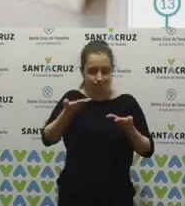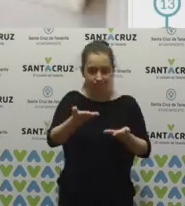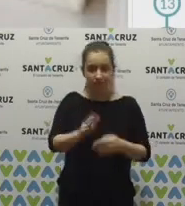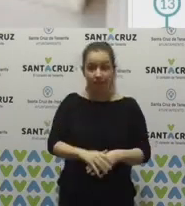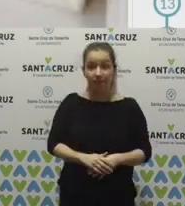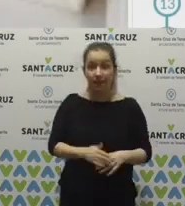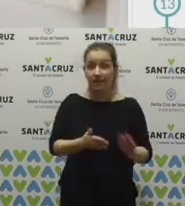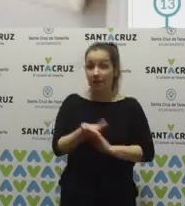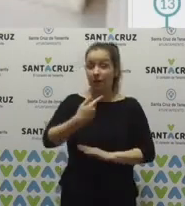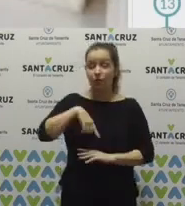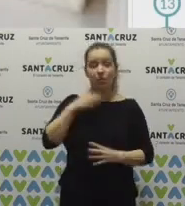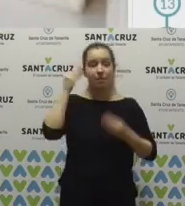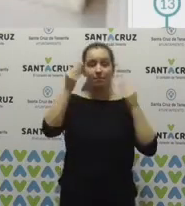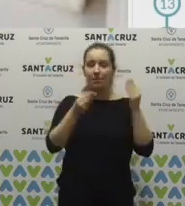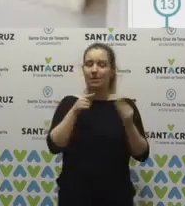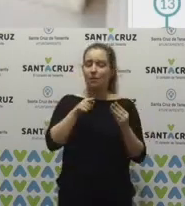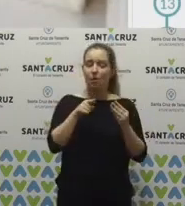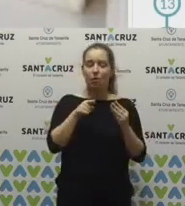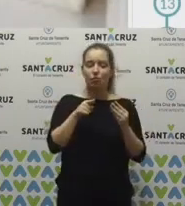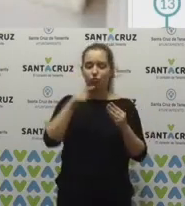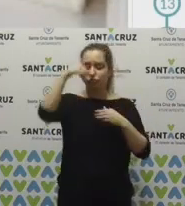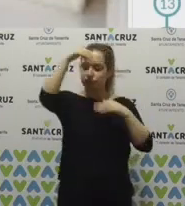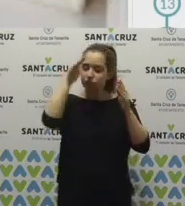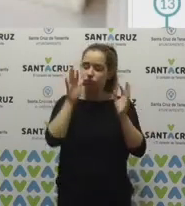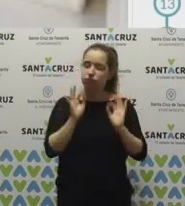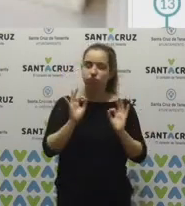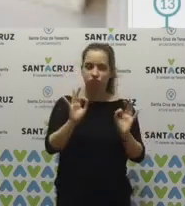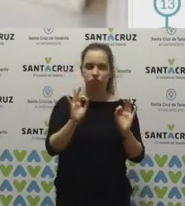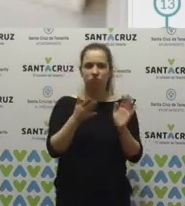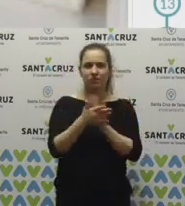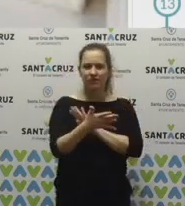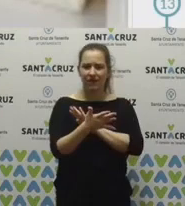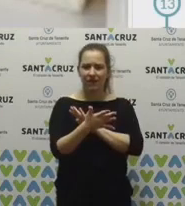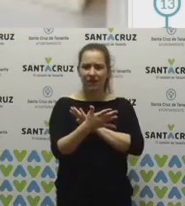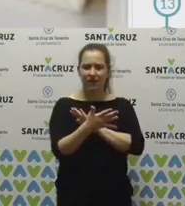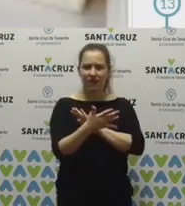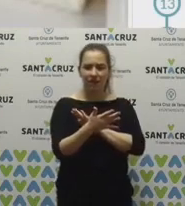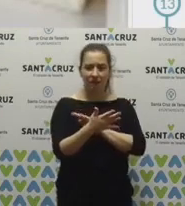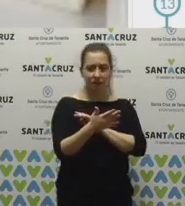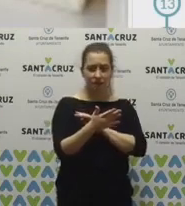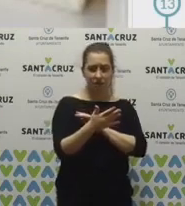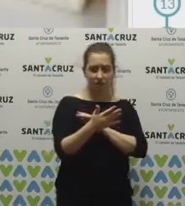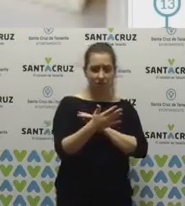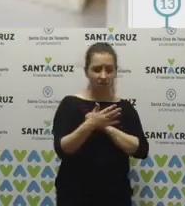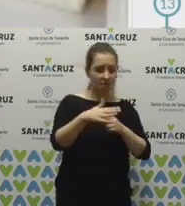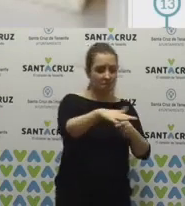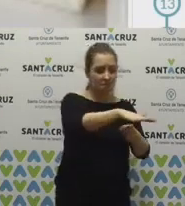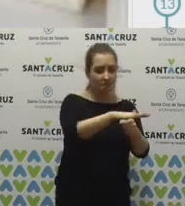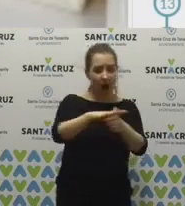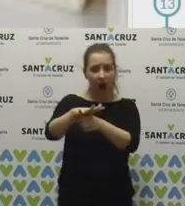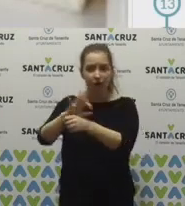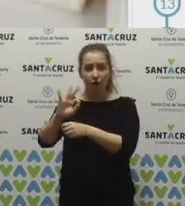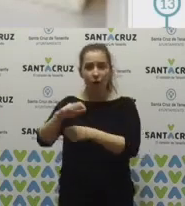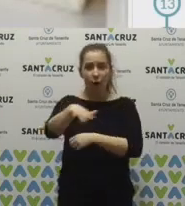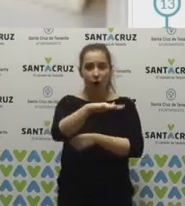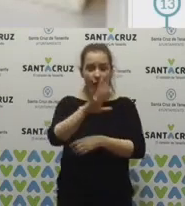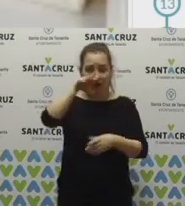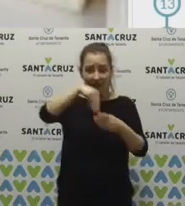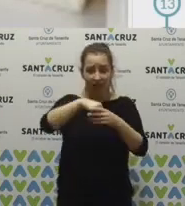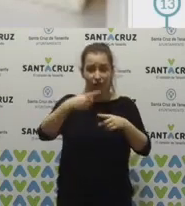esta zona y que no debemos crear diferenciaciones de tratos entre los distintos barrios o zonas del municipio